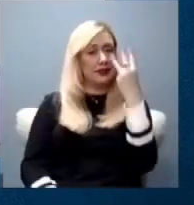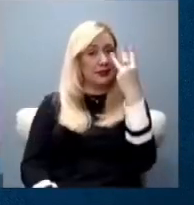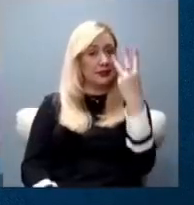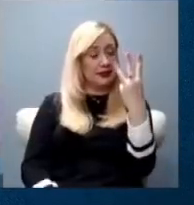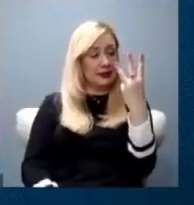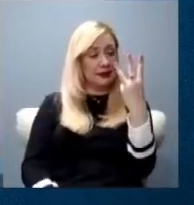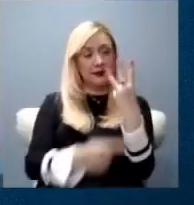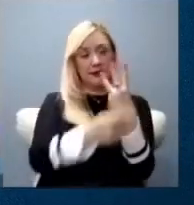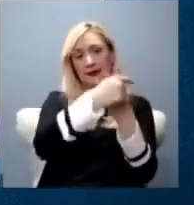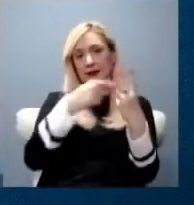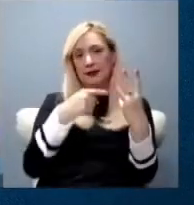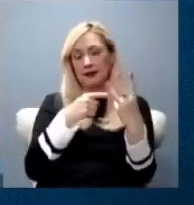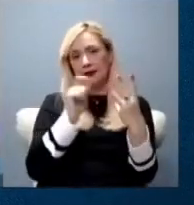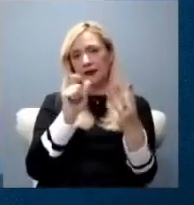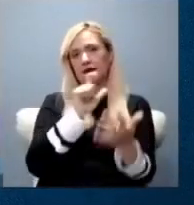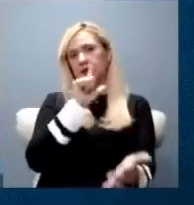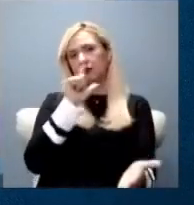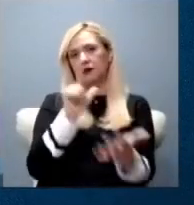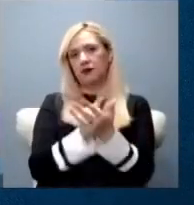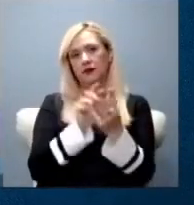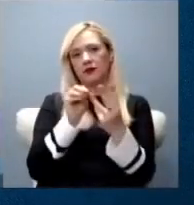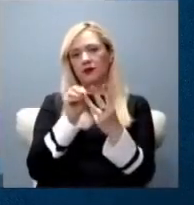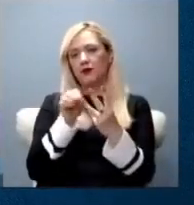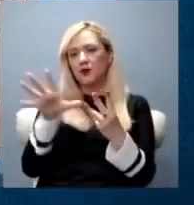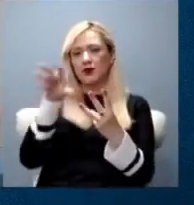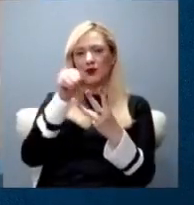grandes ramas del derecho que derivan